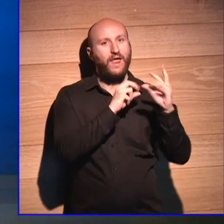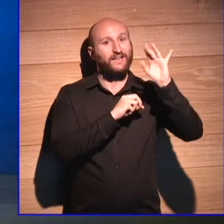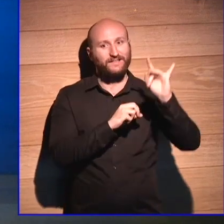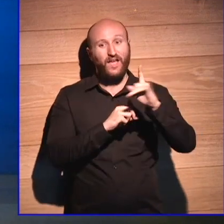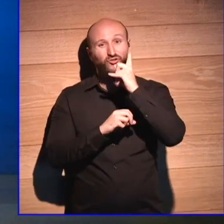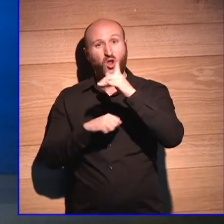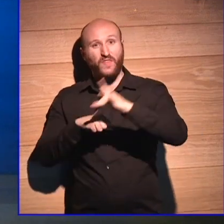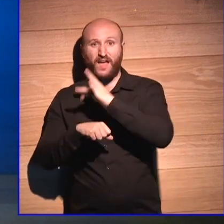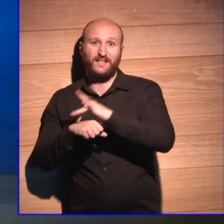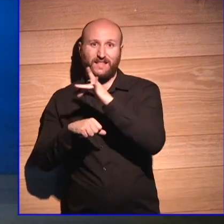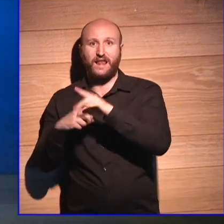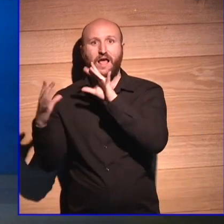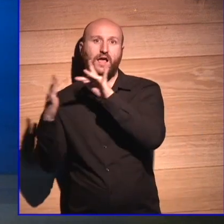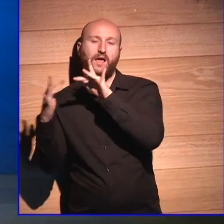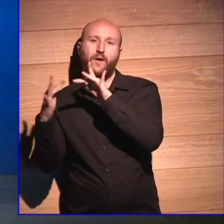avatar